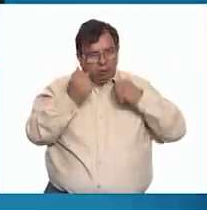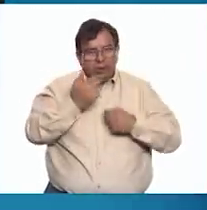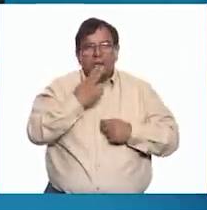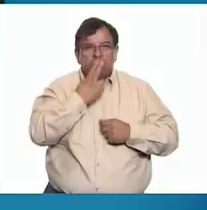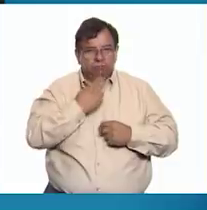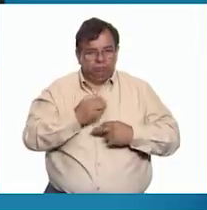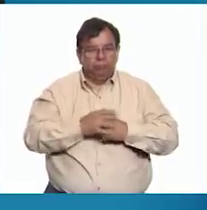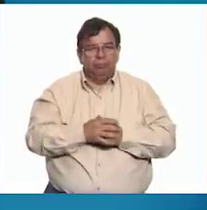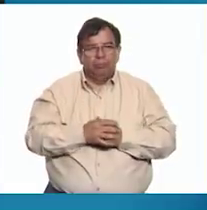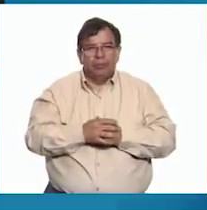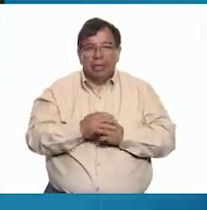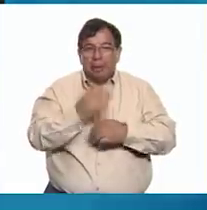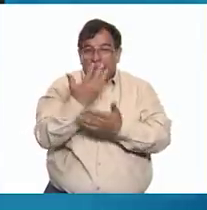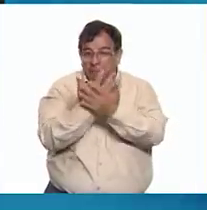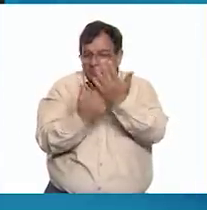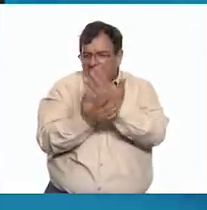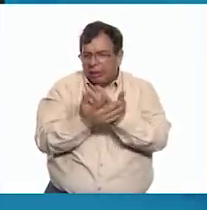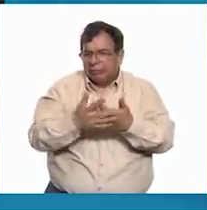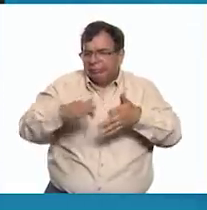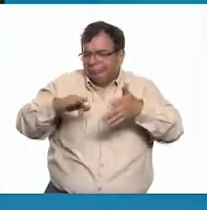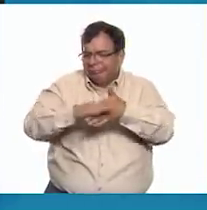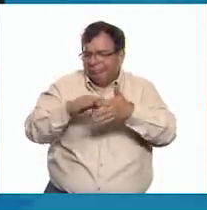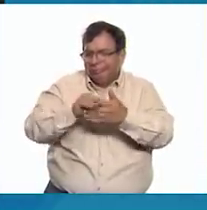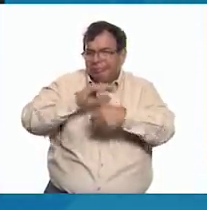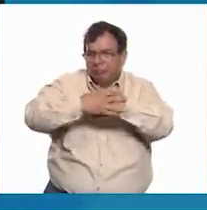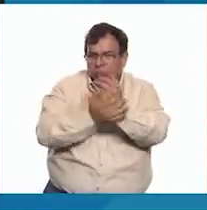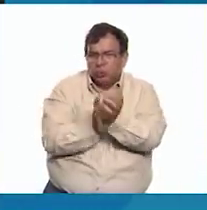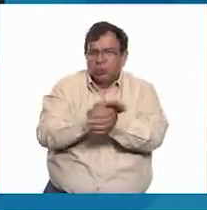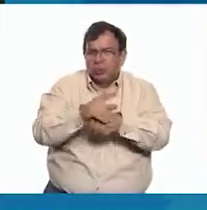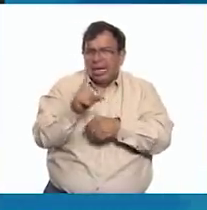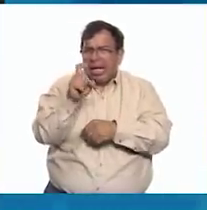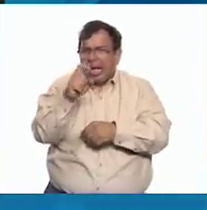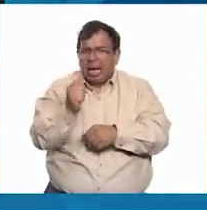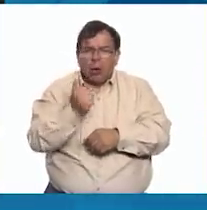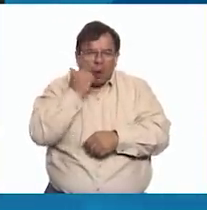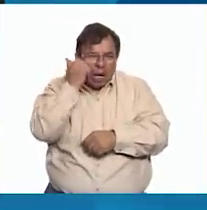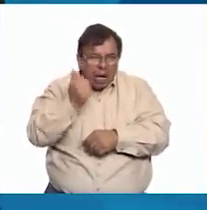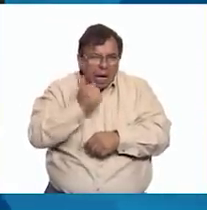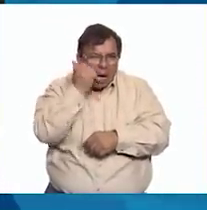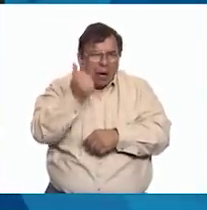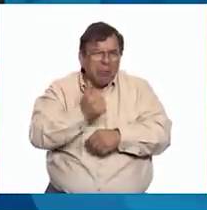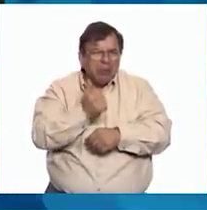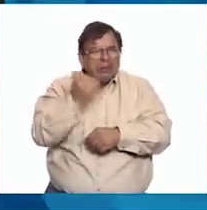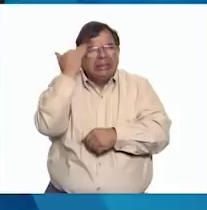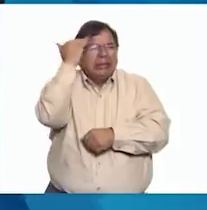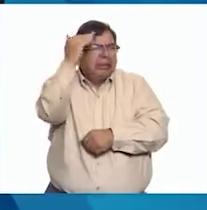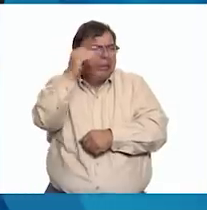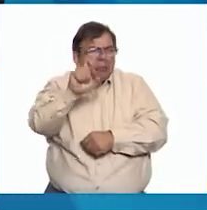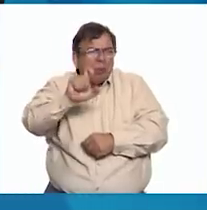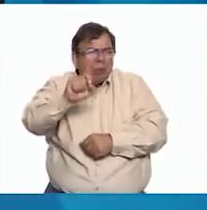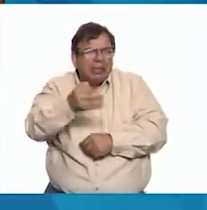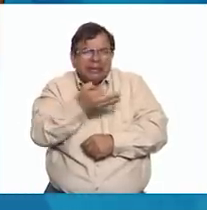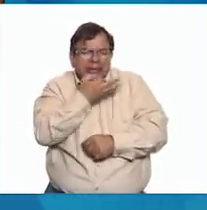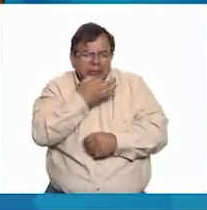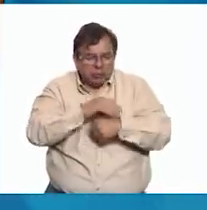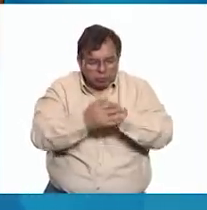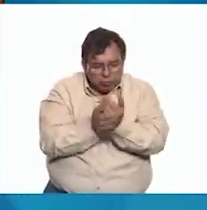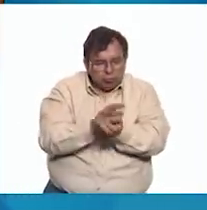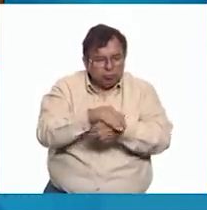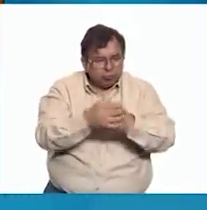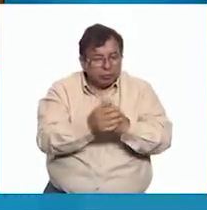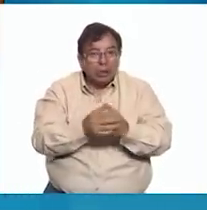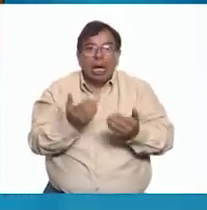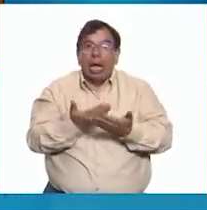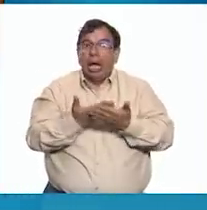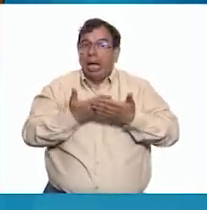cubrebocas. Lava tus manos frecuentemente con agua y con jabón por lo menos durante 20 segundos. Ahora